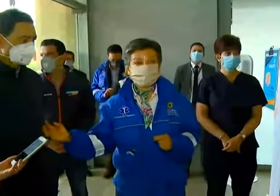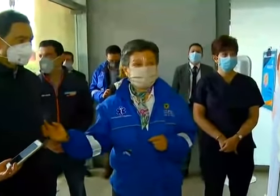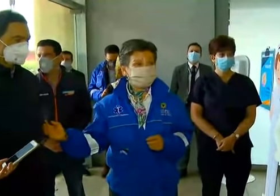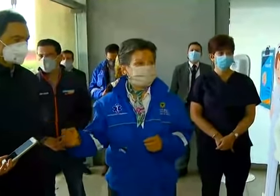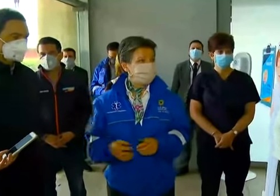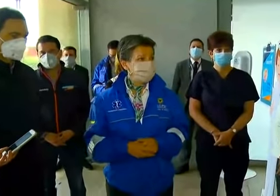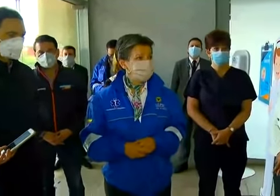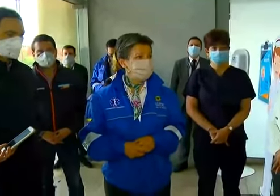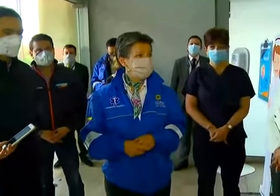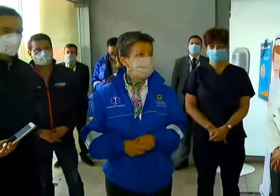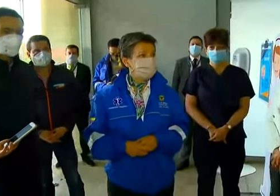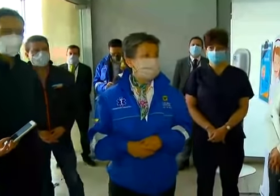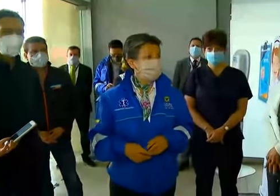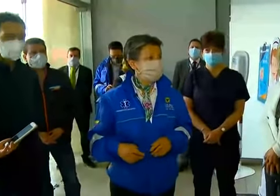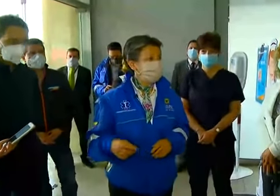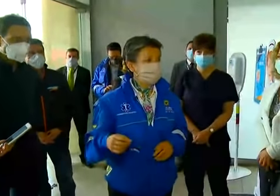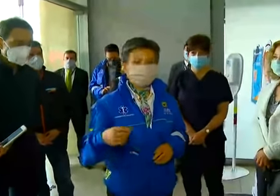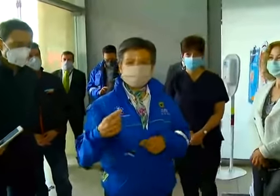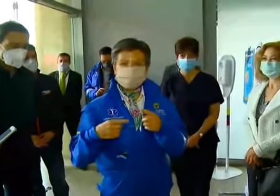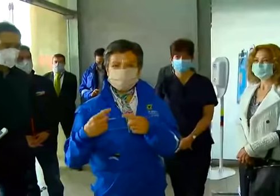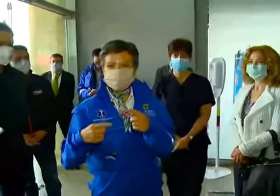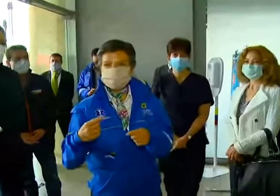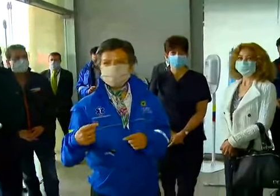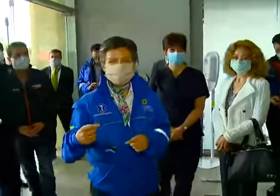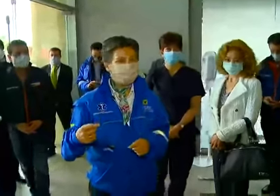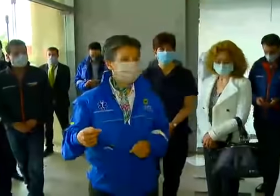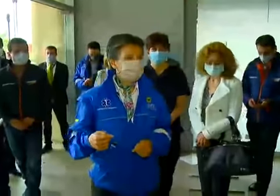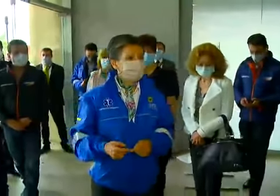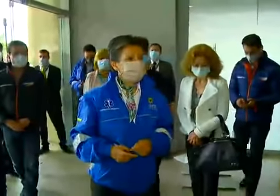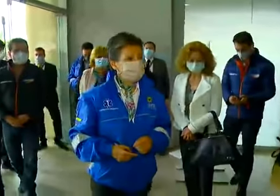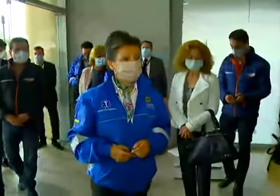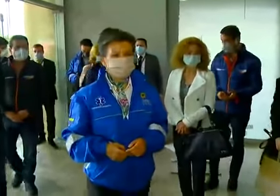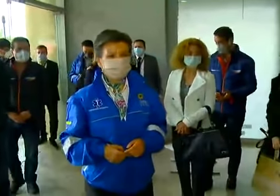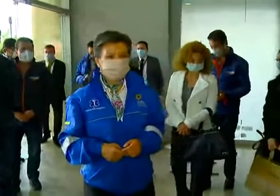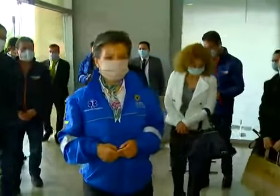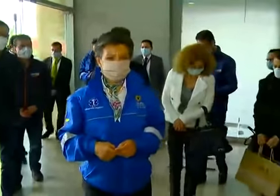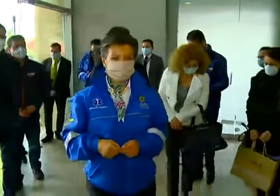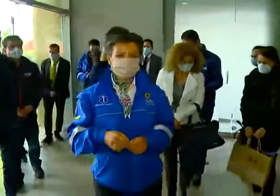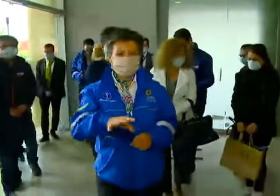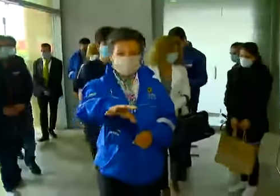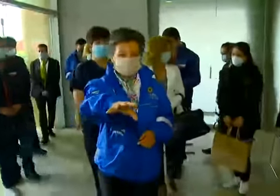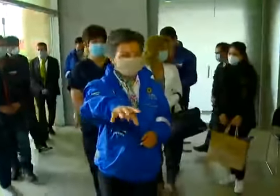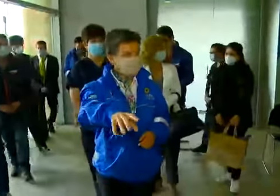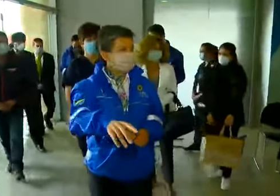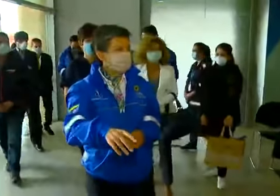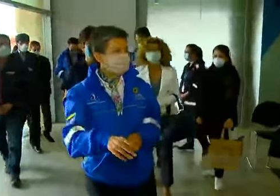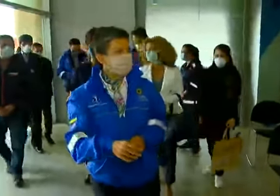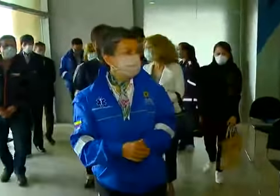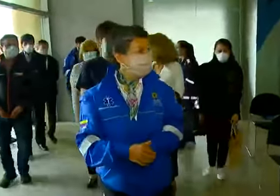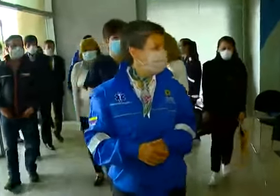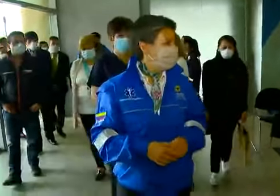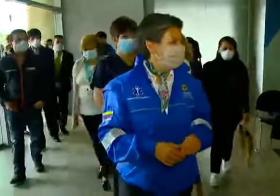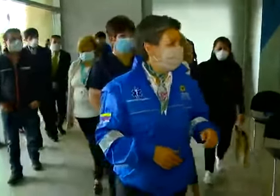Turquía, también de Enel, que nos permitió operar muy, muy rápido esta donación de Enel Codensa. Cuidado y te